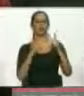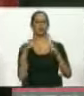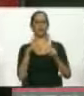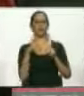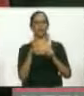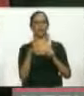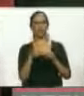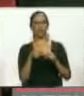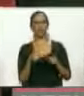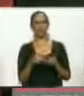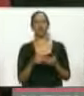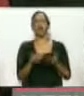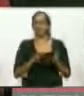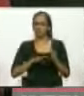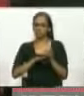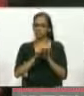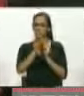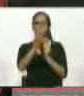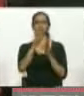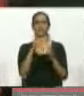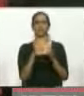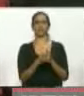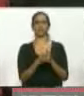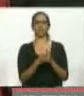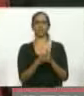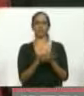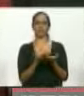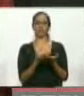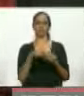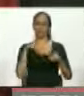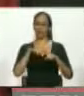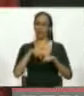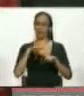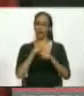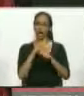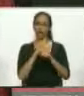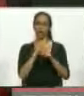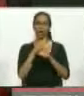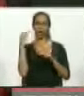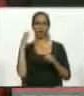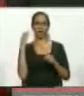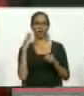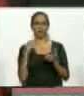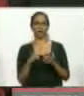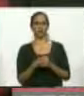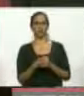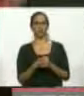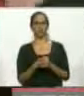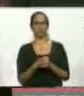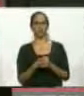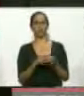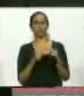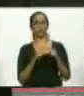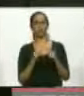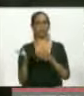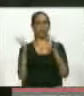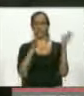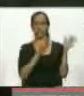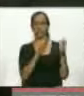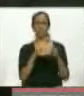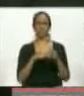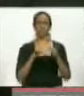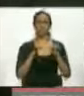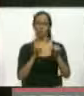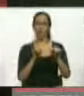empresarios pero a través de la explotación de los trabajadores colombianos hay que decir que es pacific rubiales pero para allá se fueron todos esos